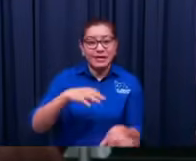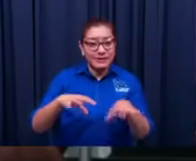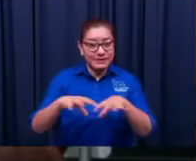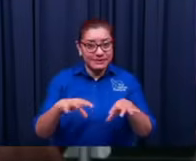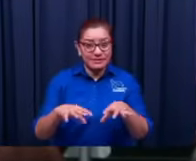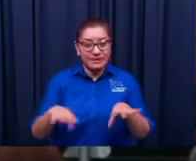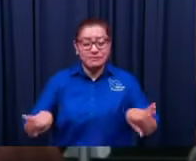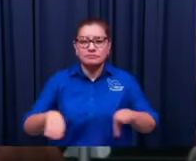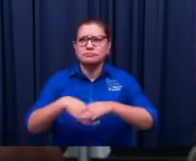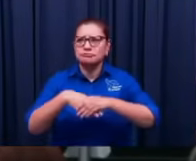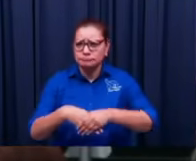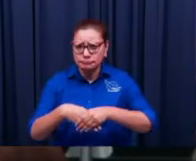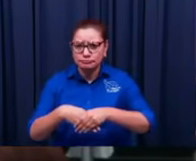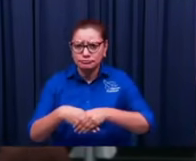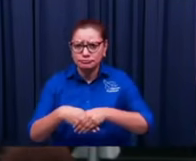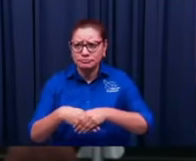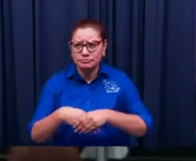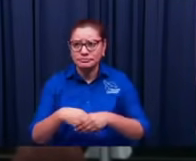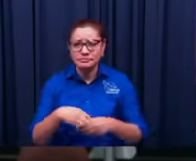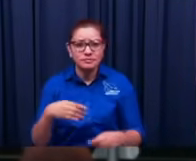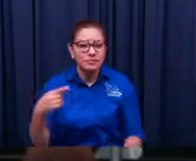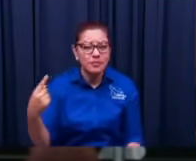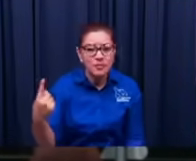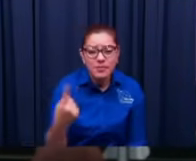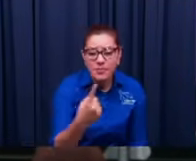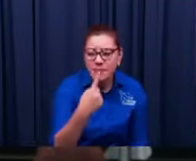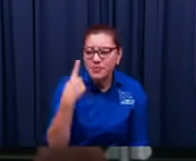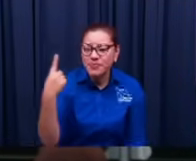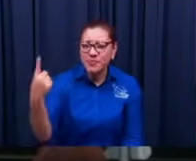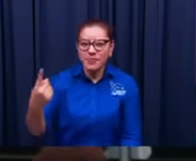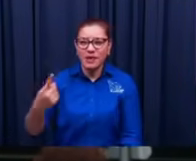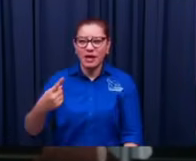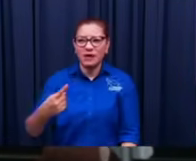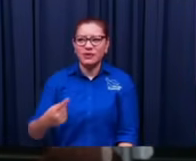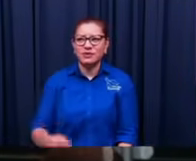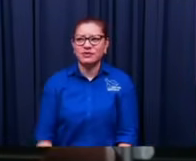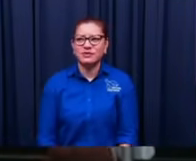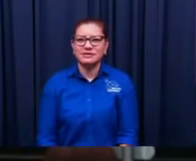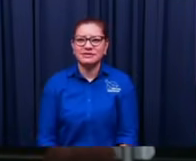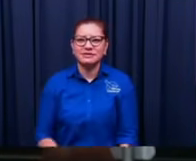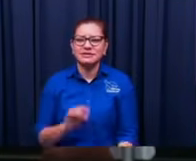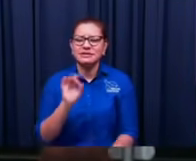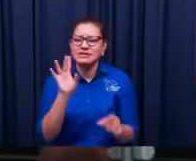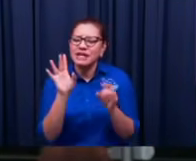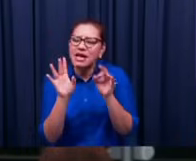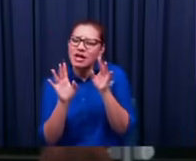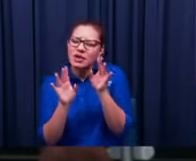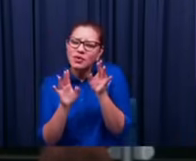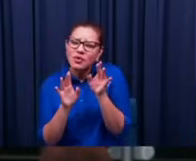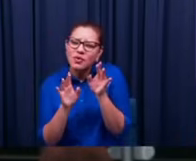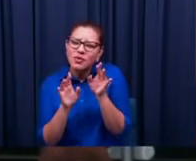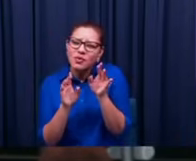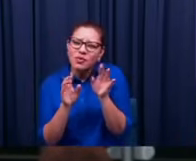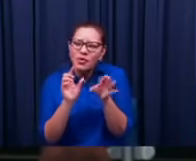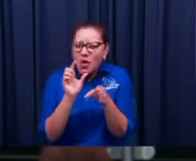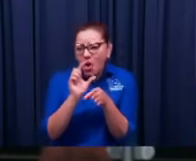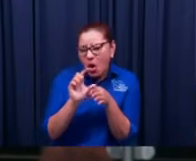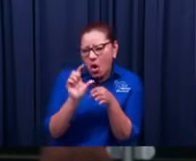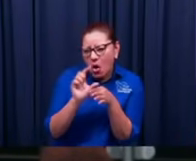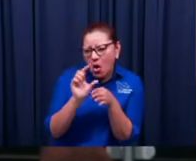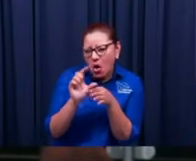matrimonial, y todos, incluso hasta con alguna picardía, empiezan a hablar de